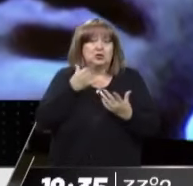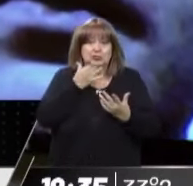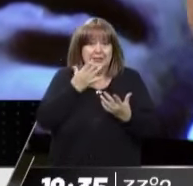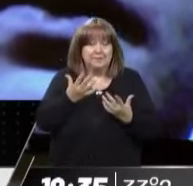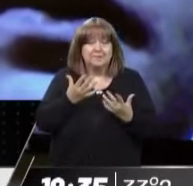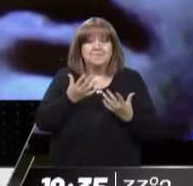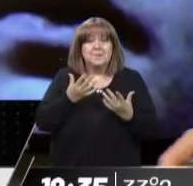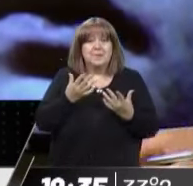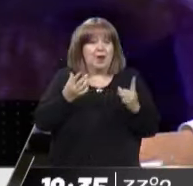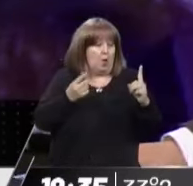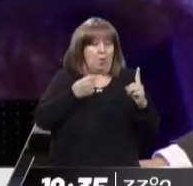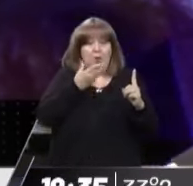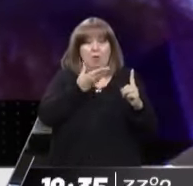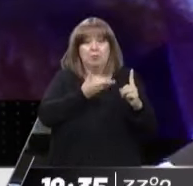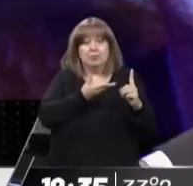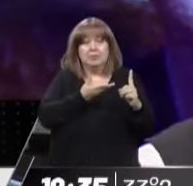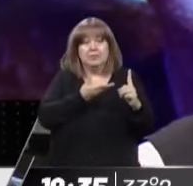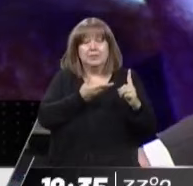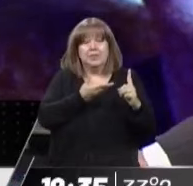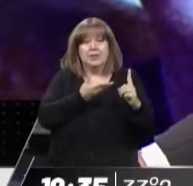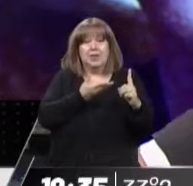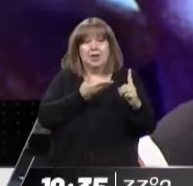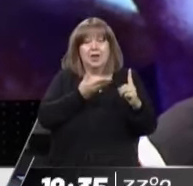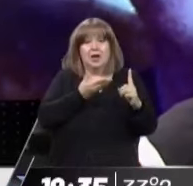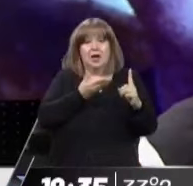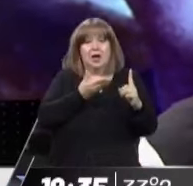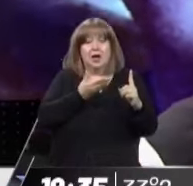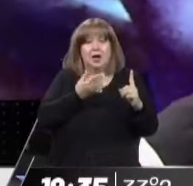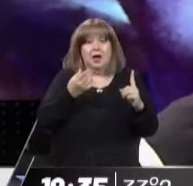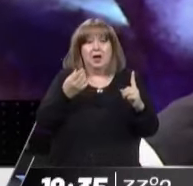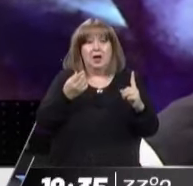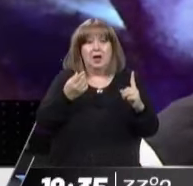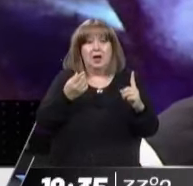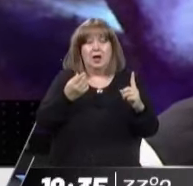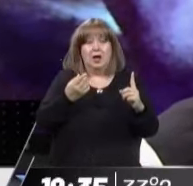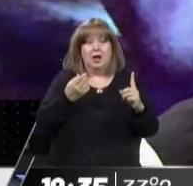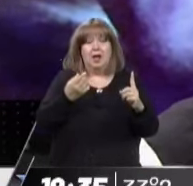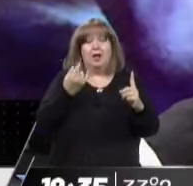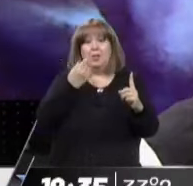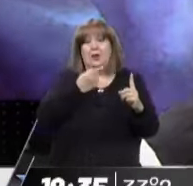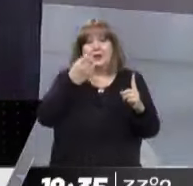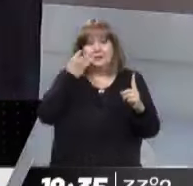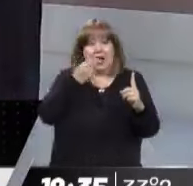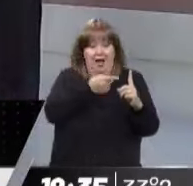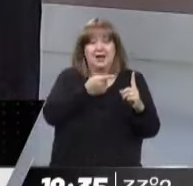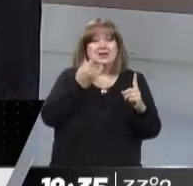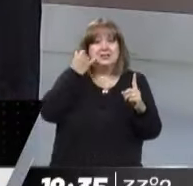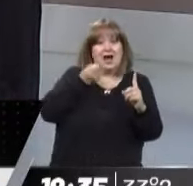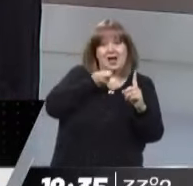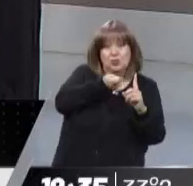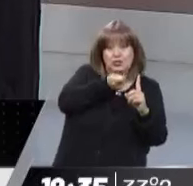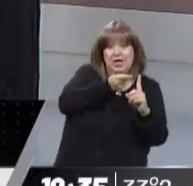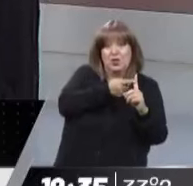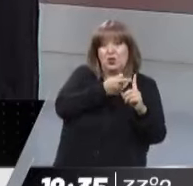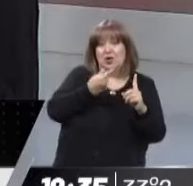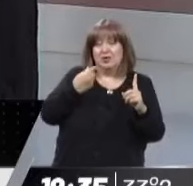en realidad como él actuó, con todo lo que él llevaba, era premeditado. Claro, armas, estamos hablando de armas blancas.